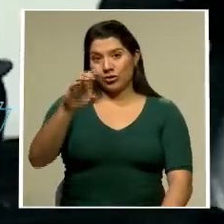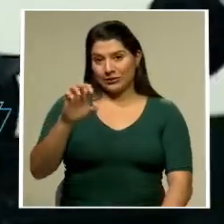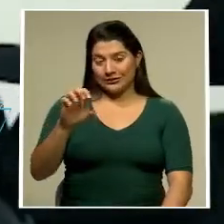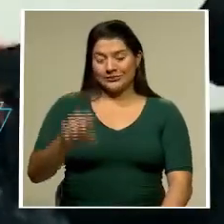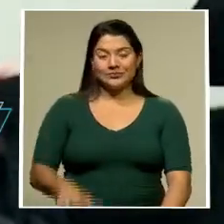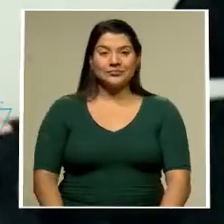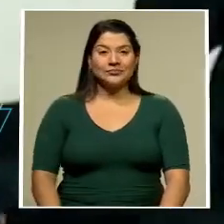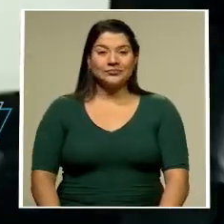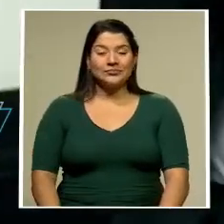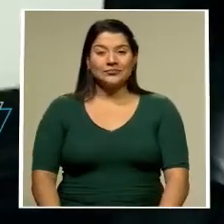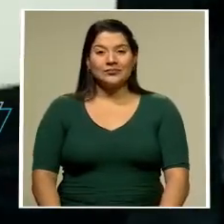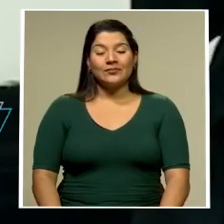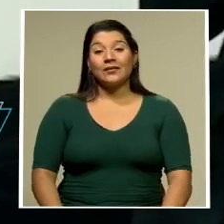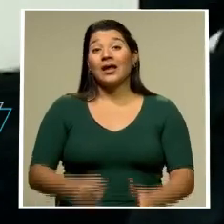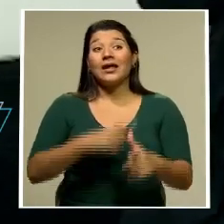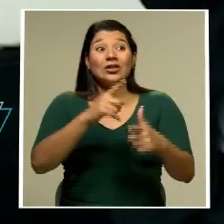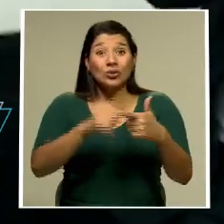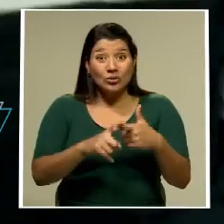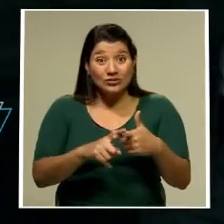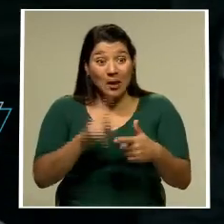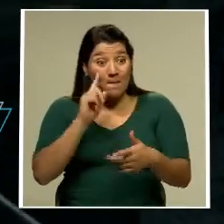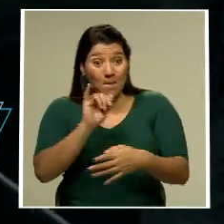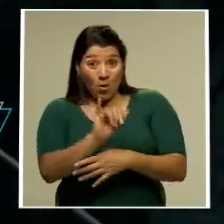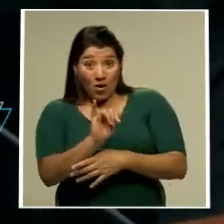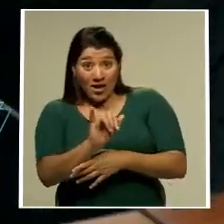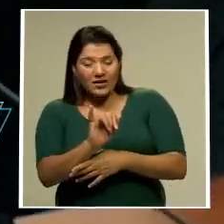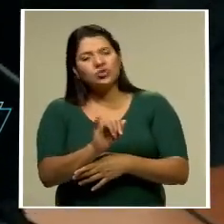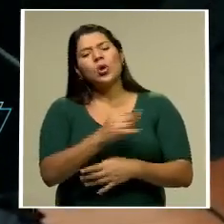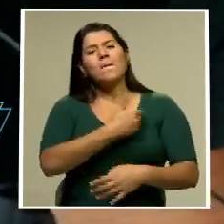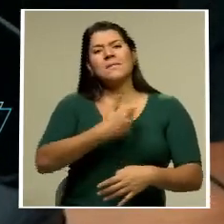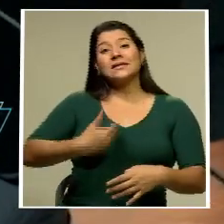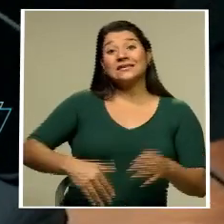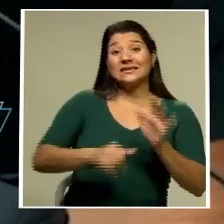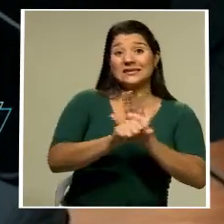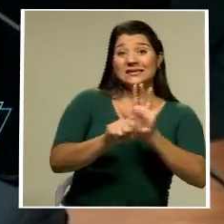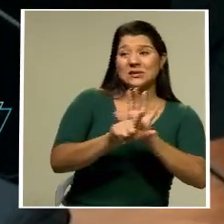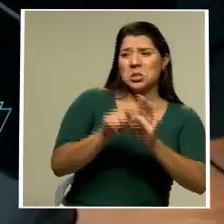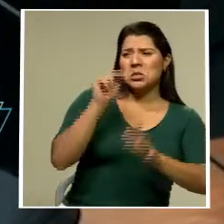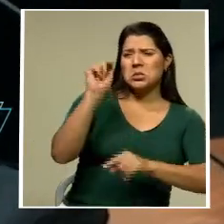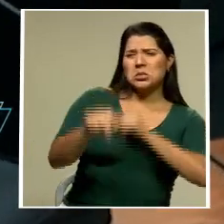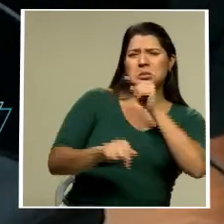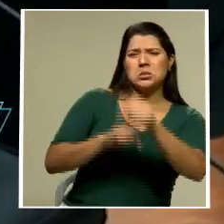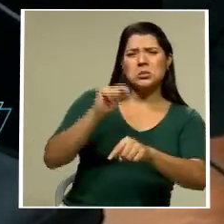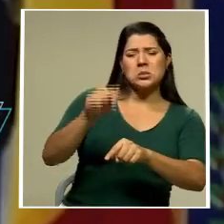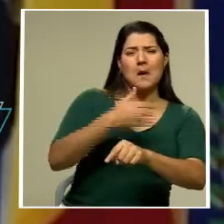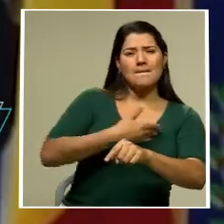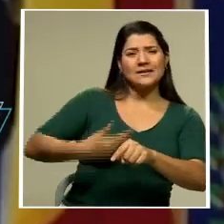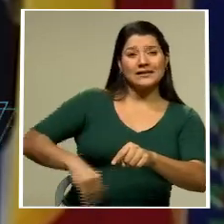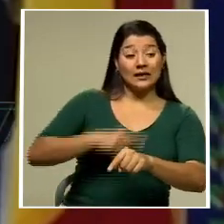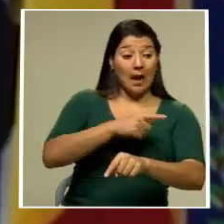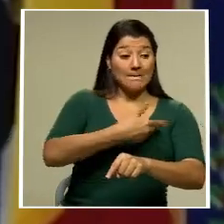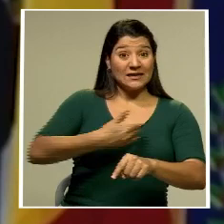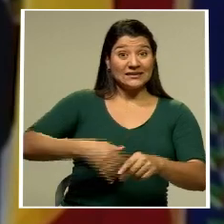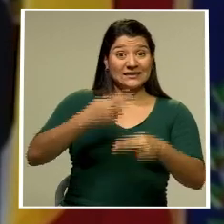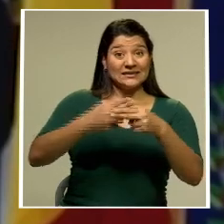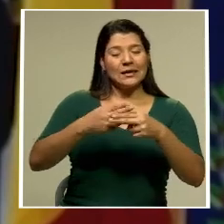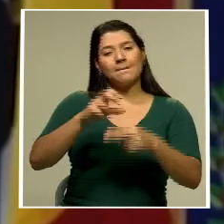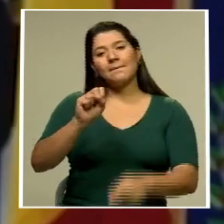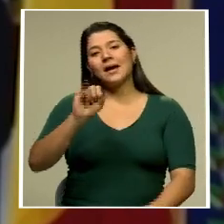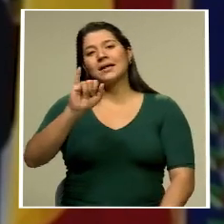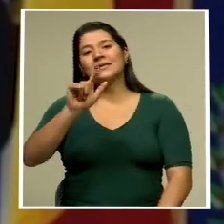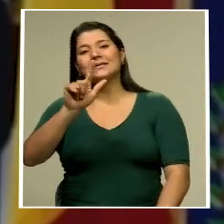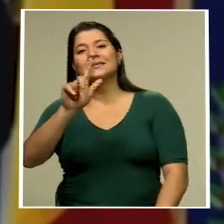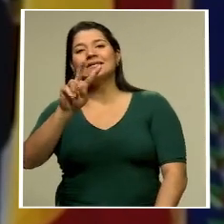Económicos, OCDE, levantaron las críticas de la presidenta del primer poder de la República, Silvia Hernández, quien lamenta